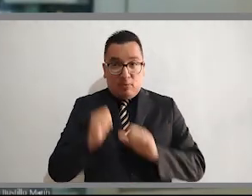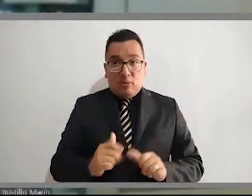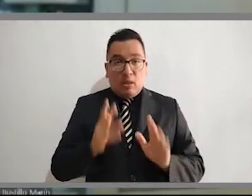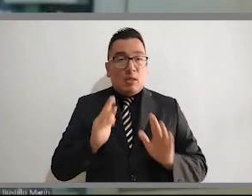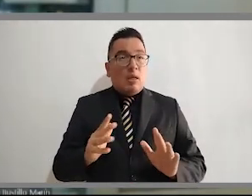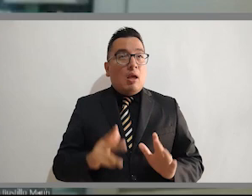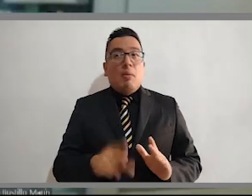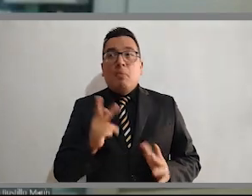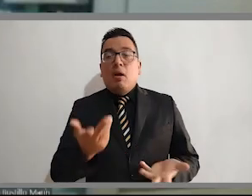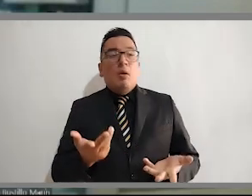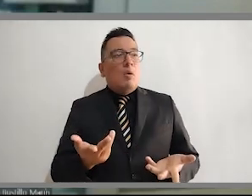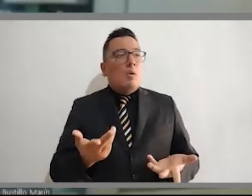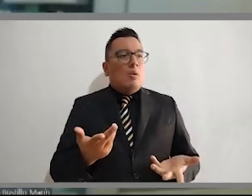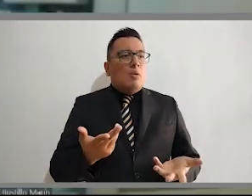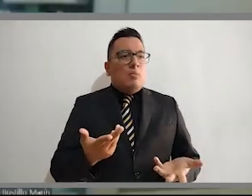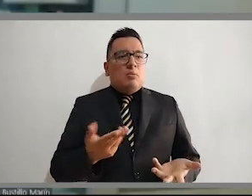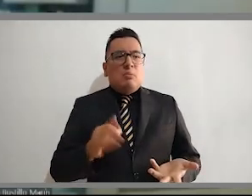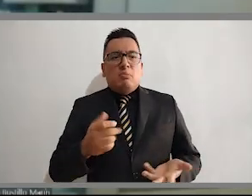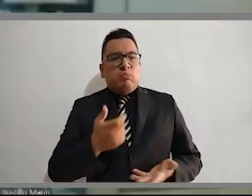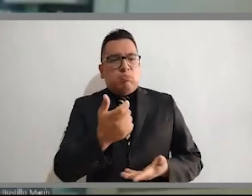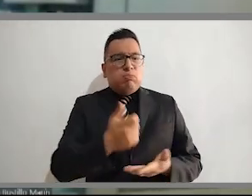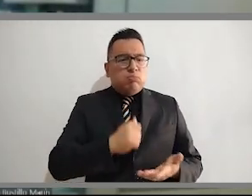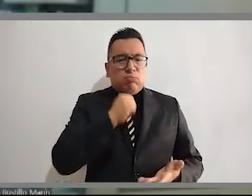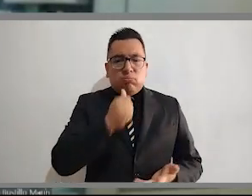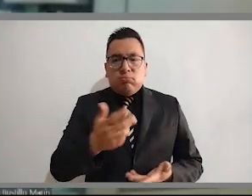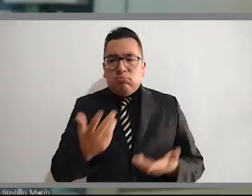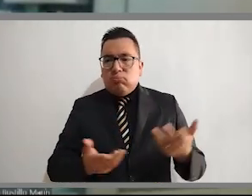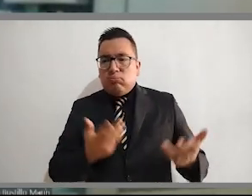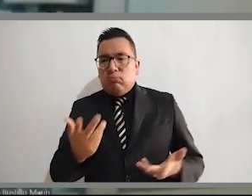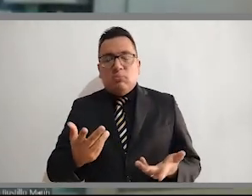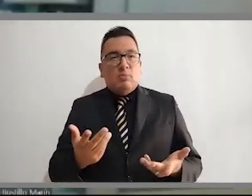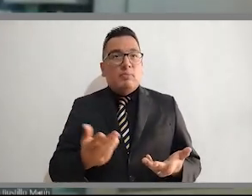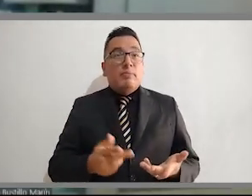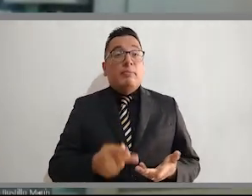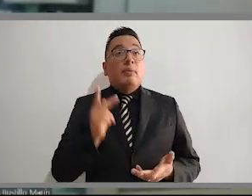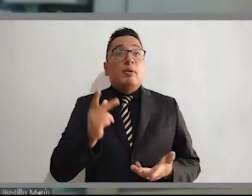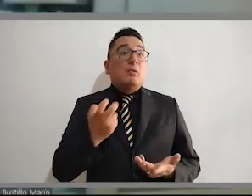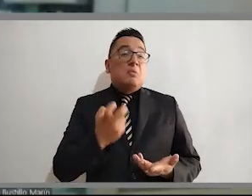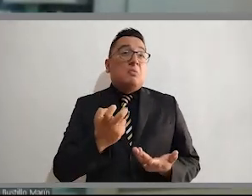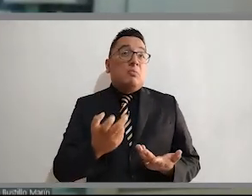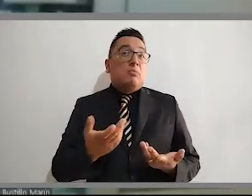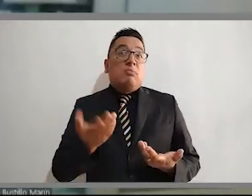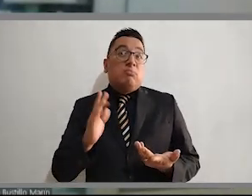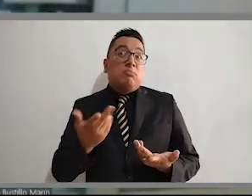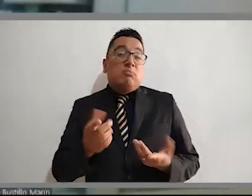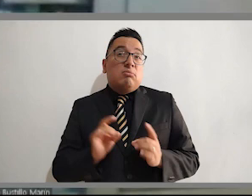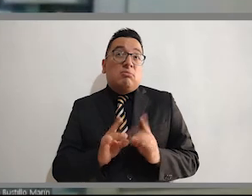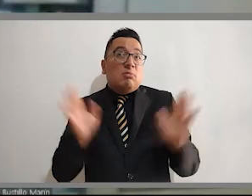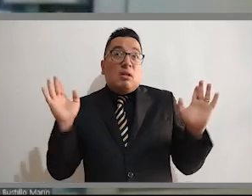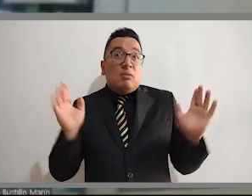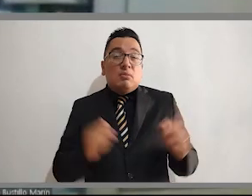Y la violencia política a secas también es cuando pues no te dan,